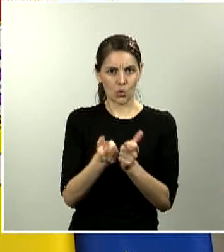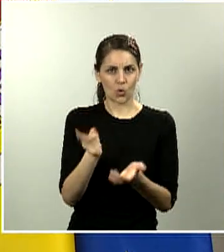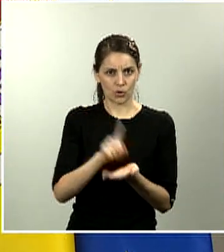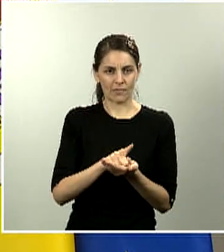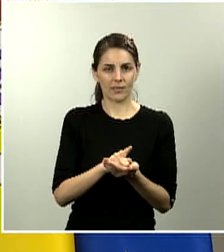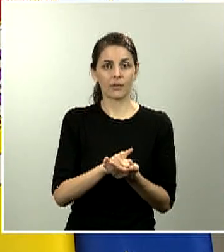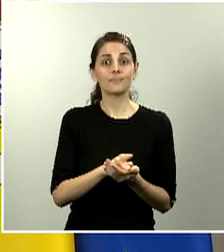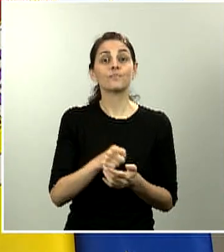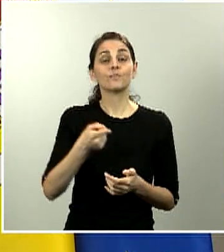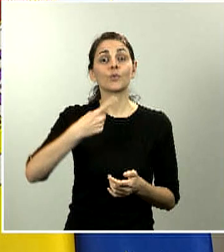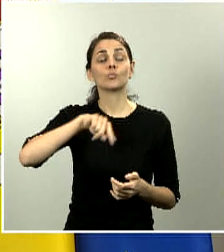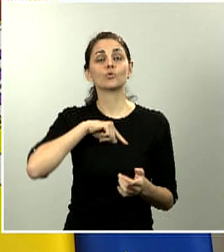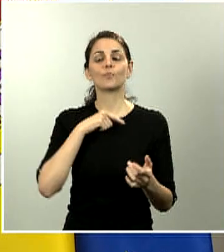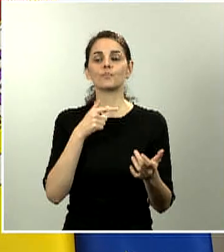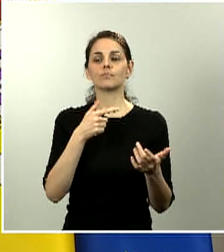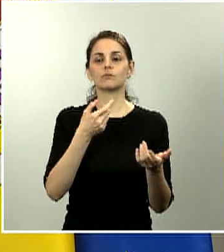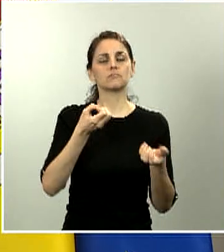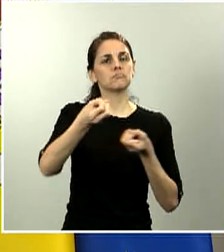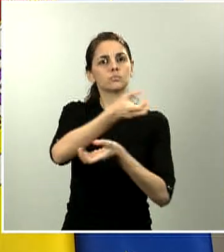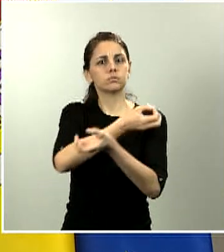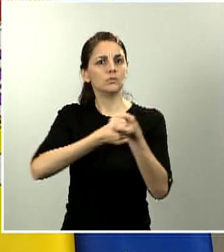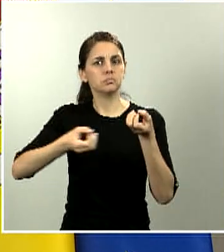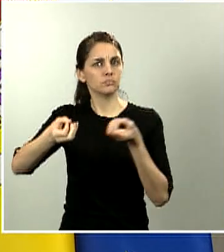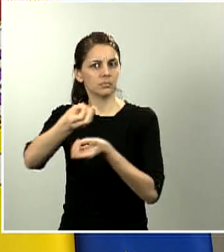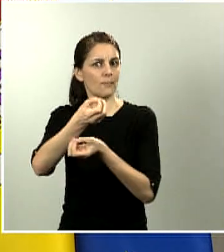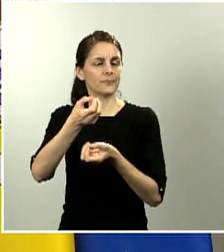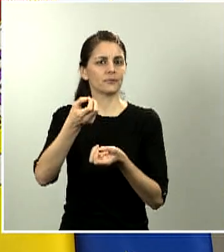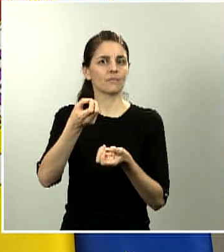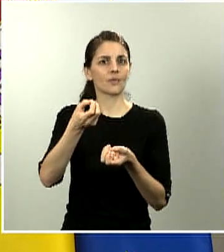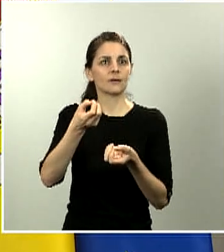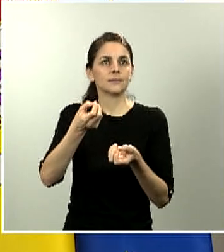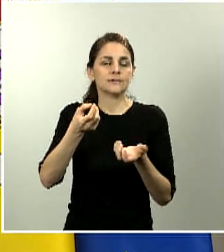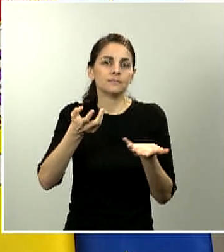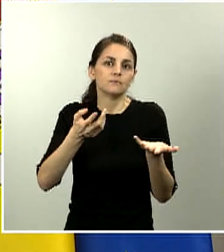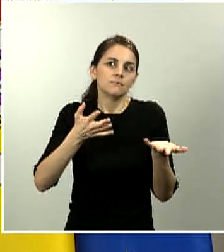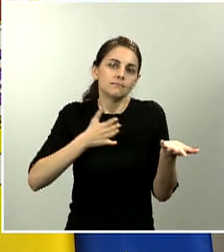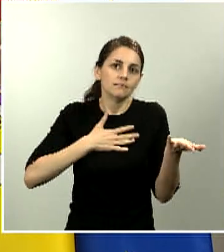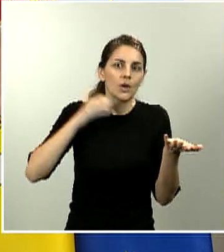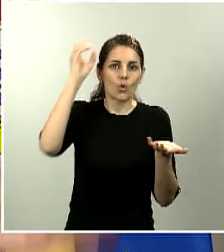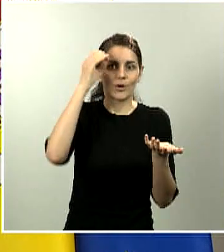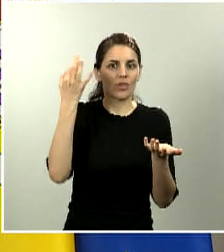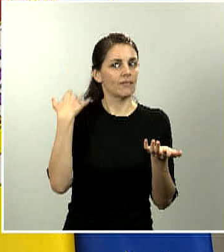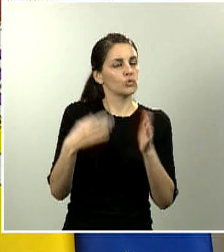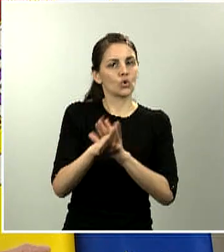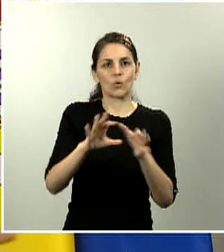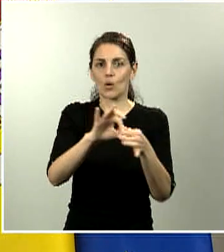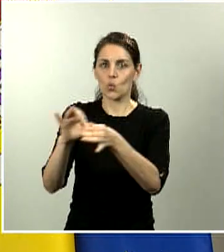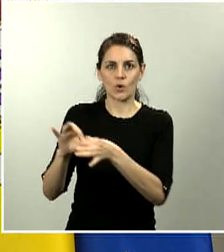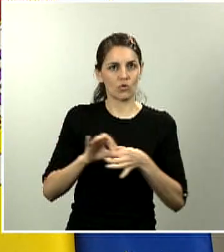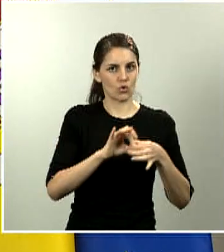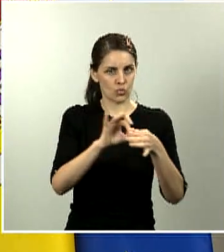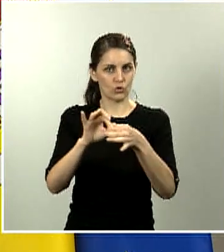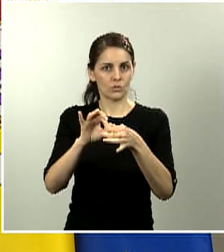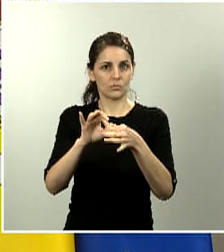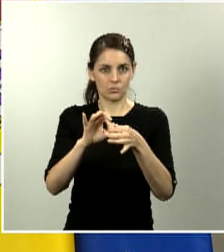Compartimos y trasladé el parecer mío de que debemos seguir manteniendo la unidad y la unanimidad como se produjo siempre